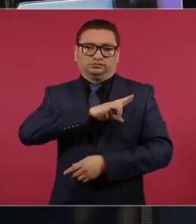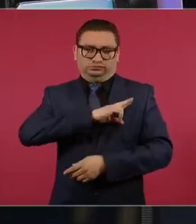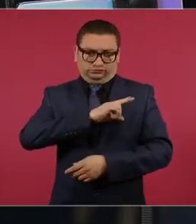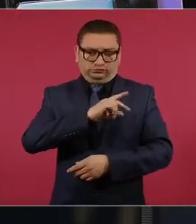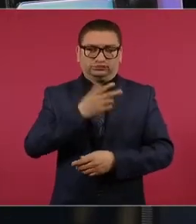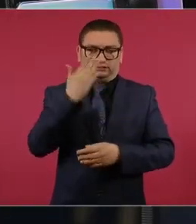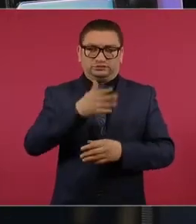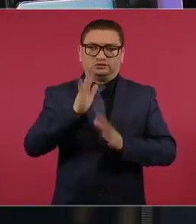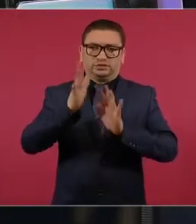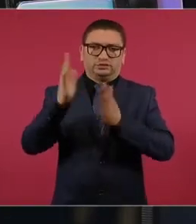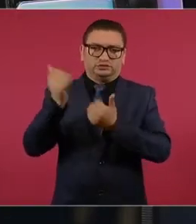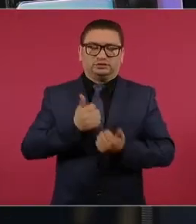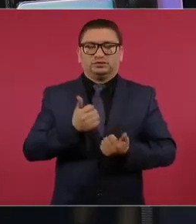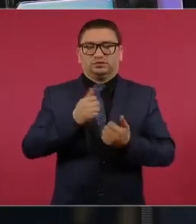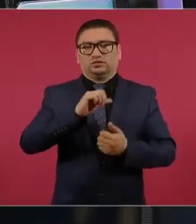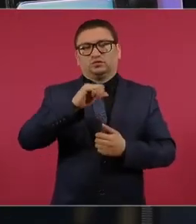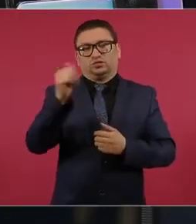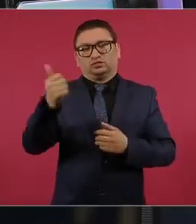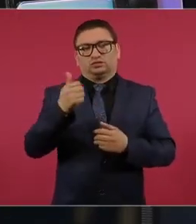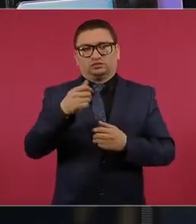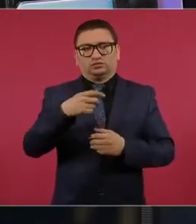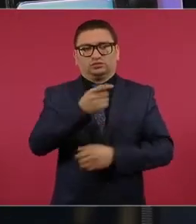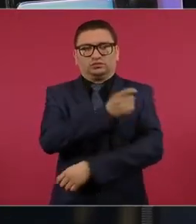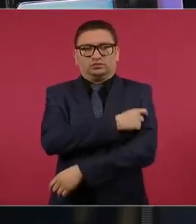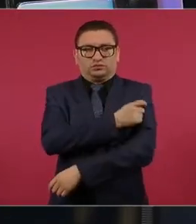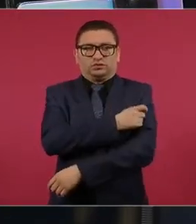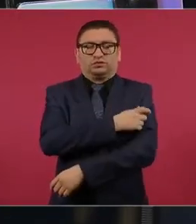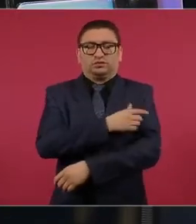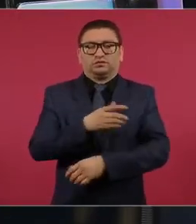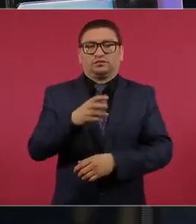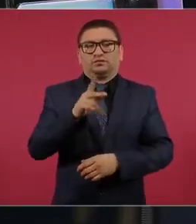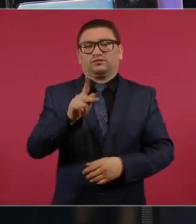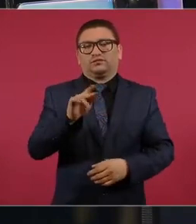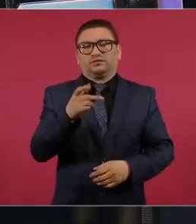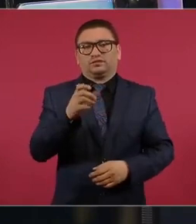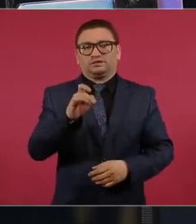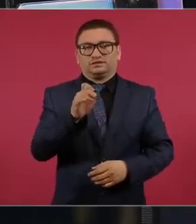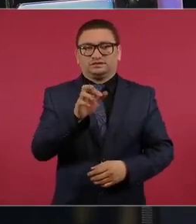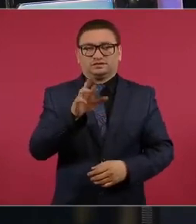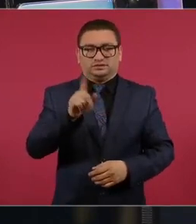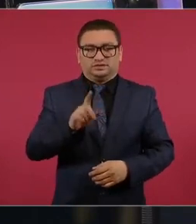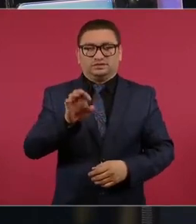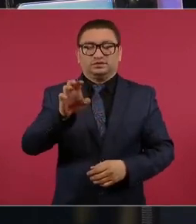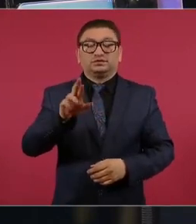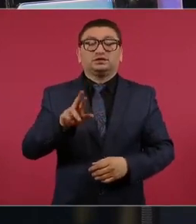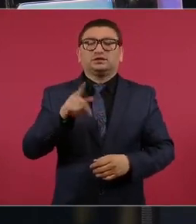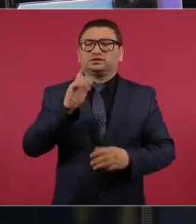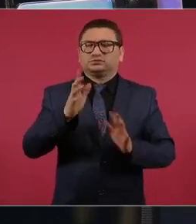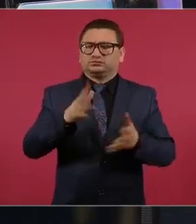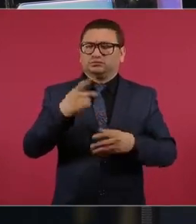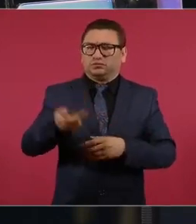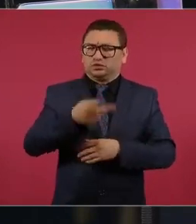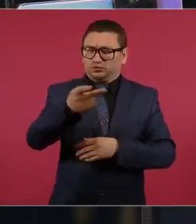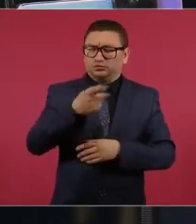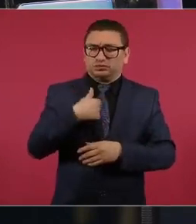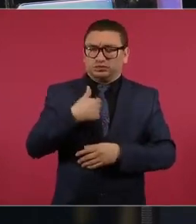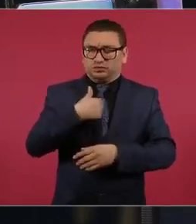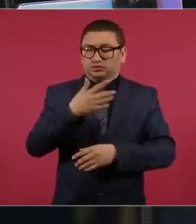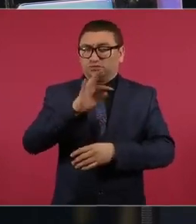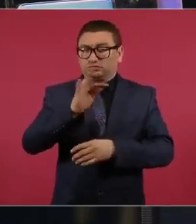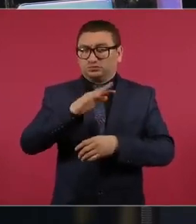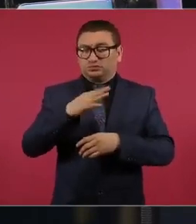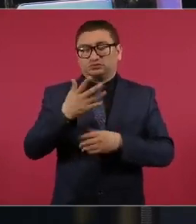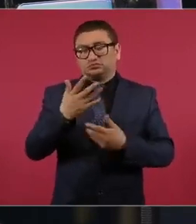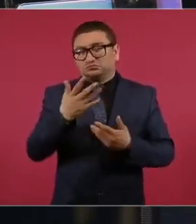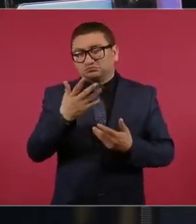arribaron al país la la el primer lote de vacunas de pfizer yo quisiera preguntarle señor presidente eh si va a haber una especie